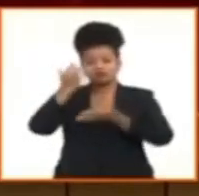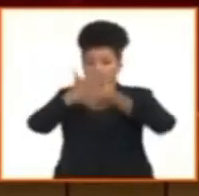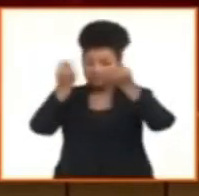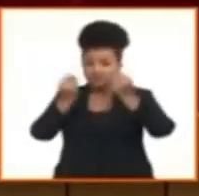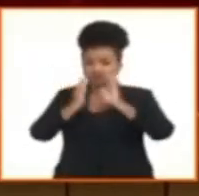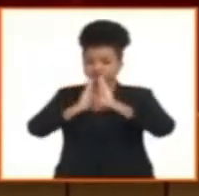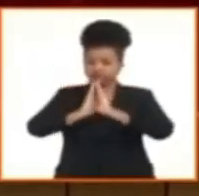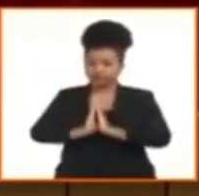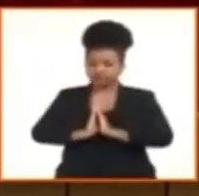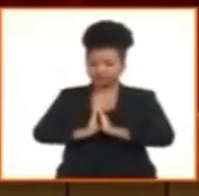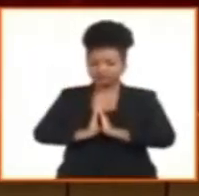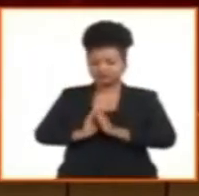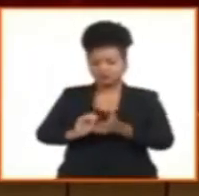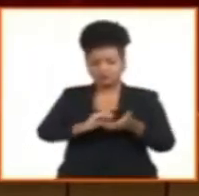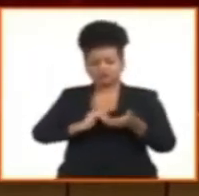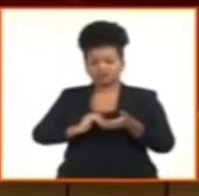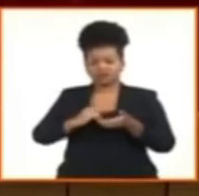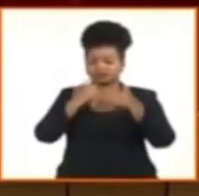Walker.